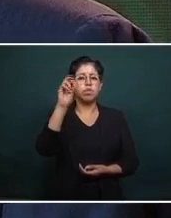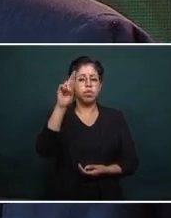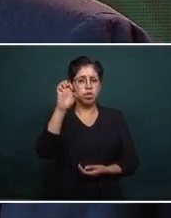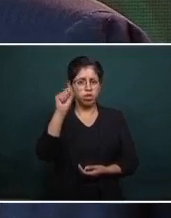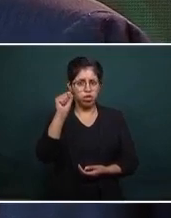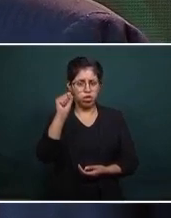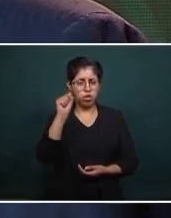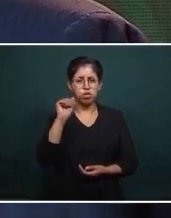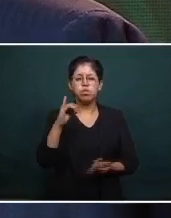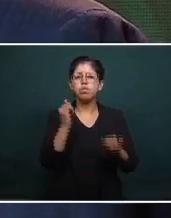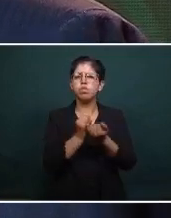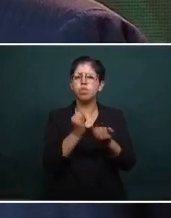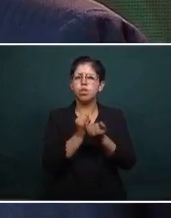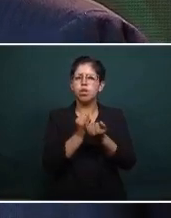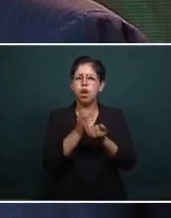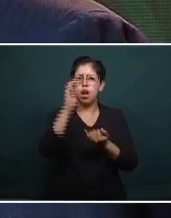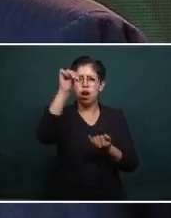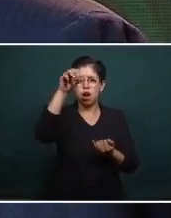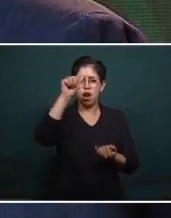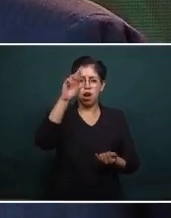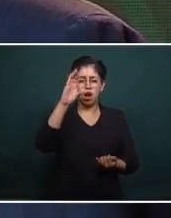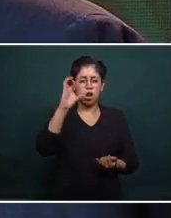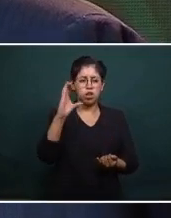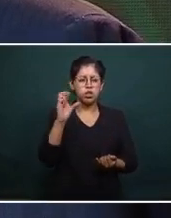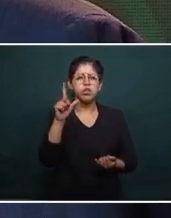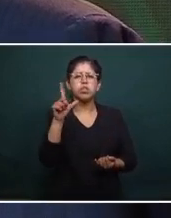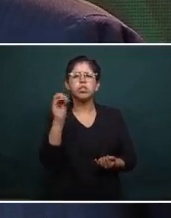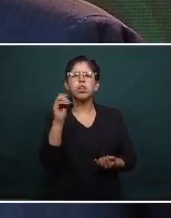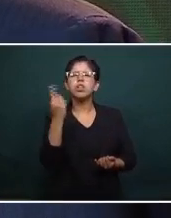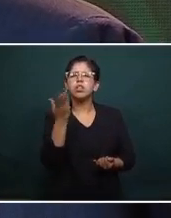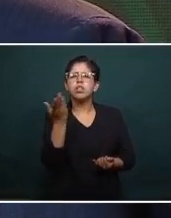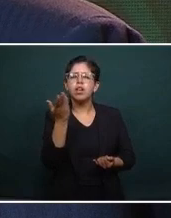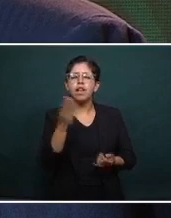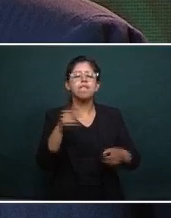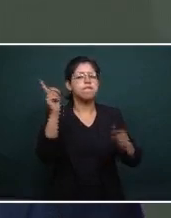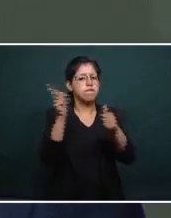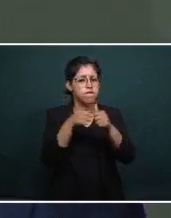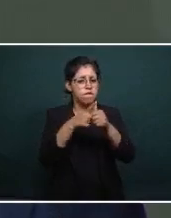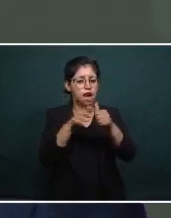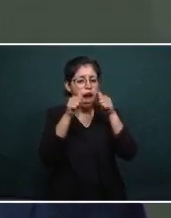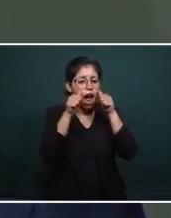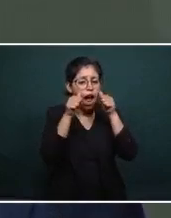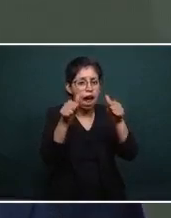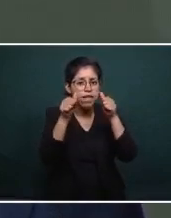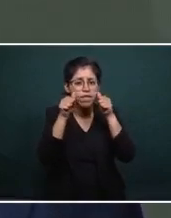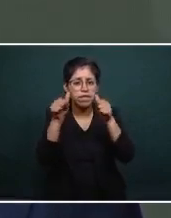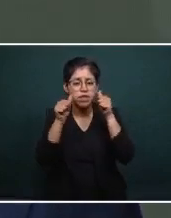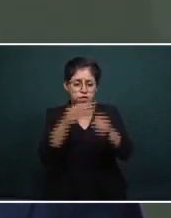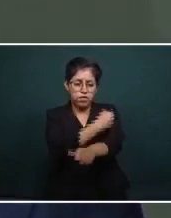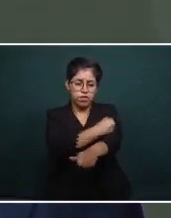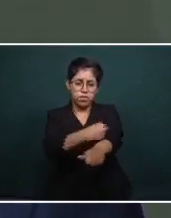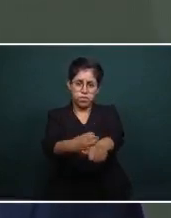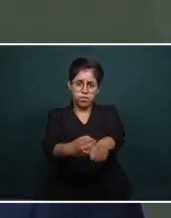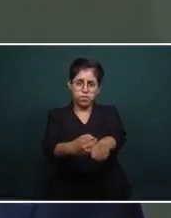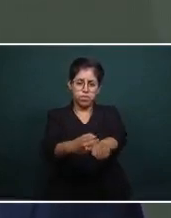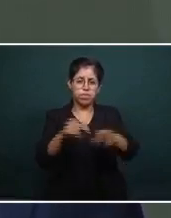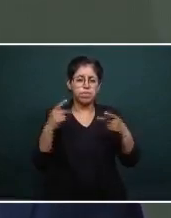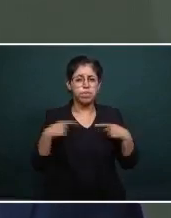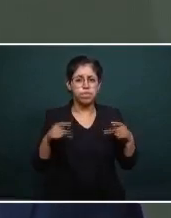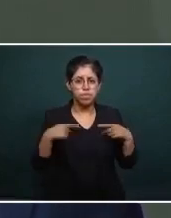primero se atienda a familiares de las víctimas, se tenga atención de los